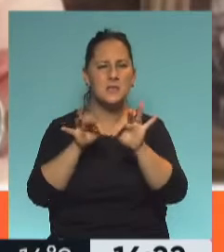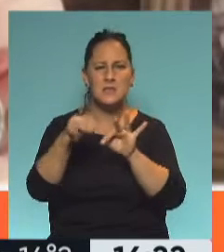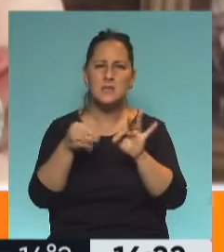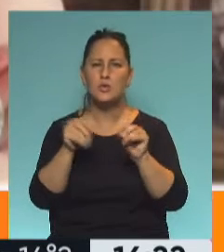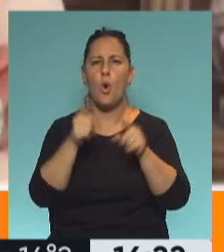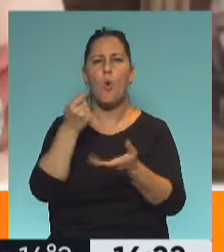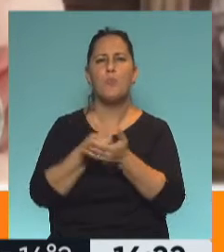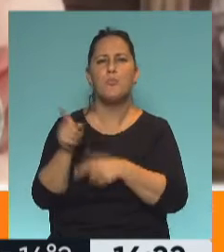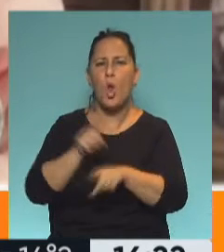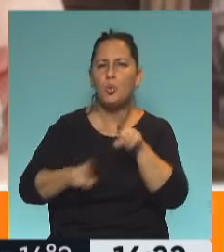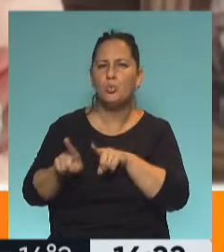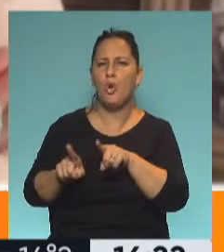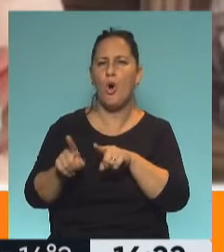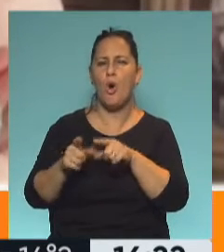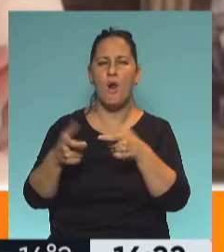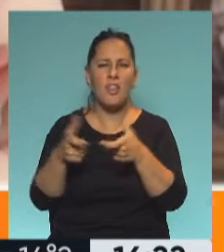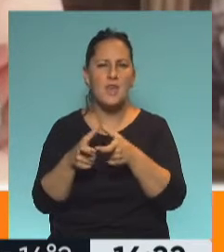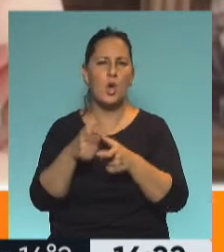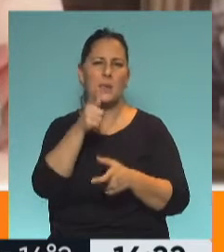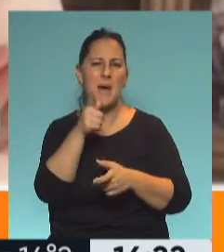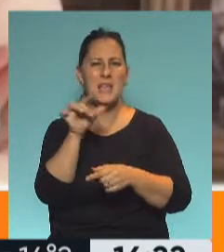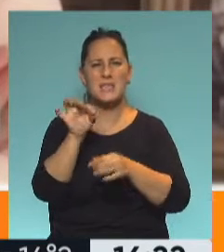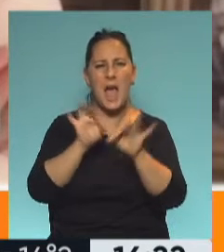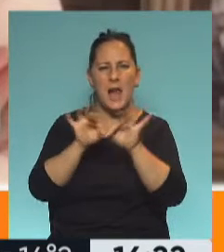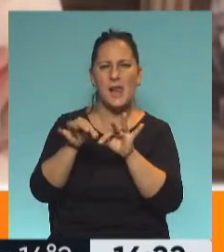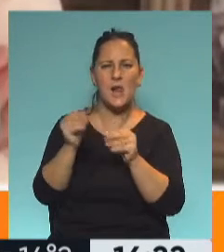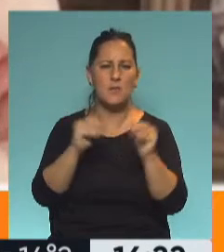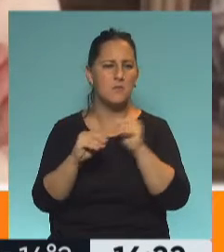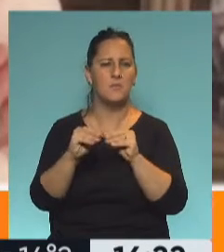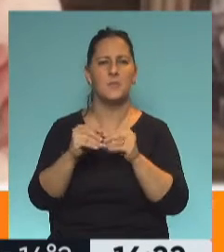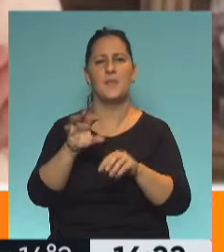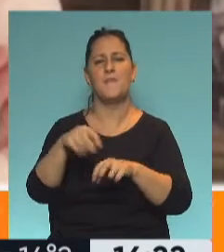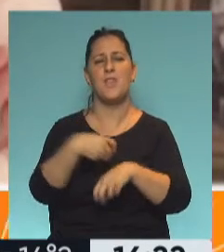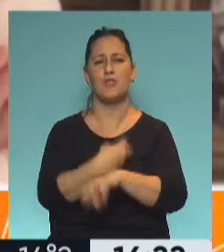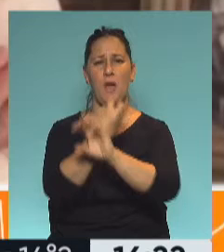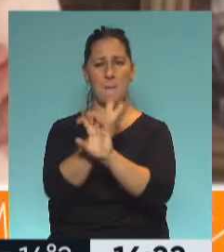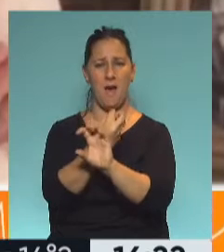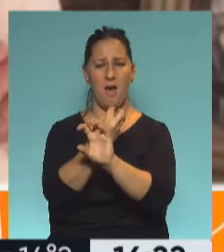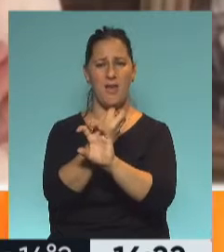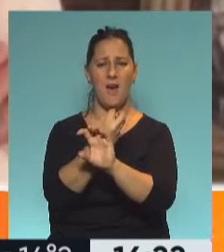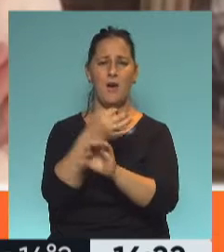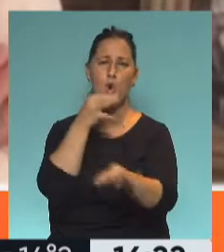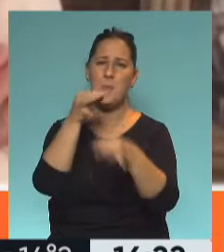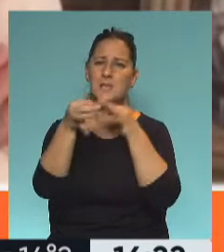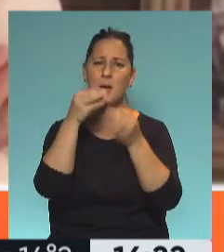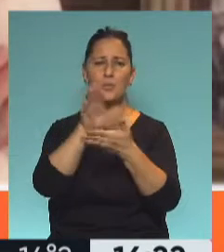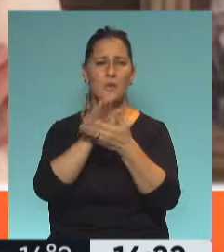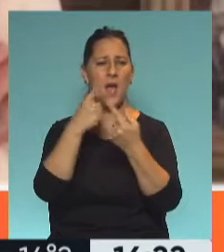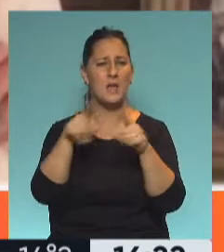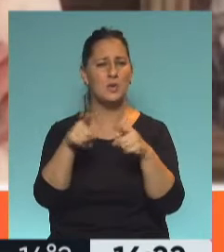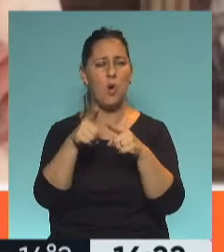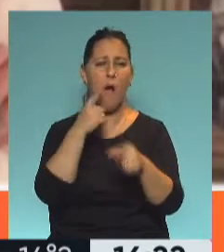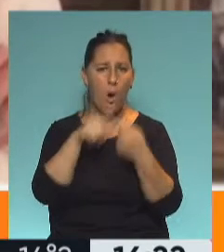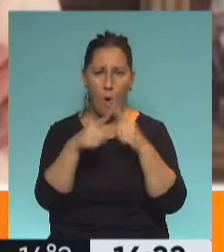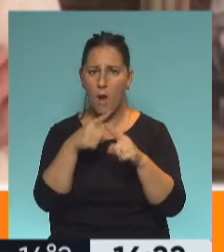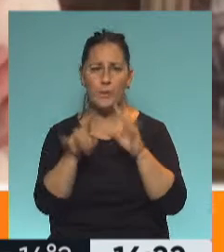con el productor del disco que quiere ver qué te parece el arreglo. Entonces hicimos una videollamada, charlamos un poco de la canción. cuando nos pusimos de